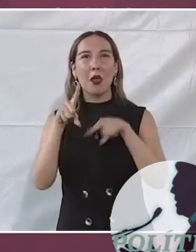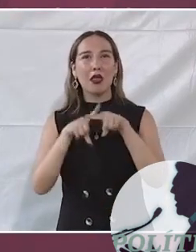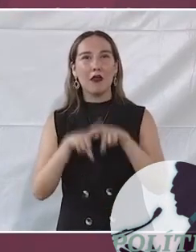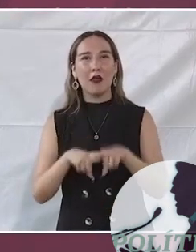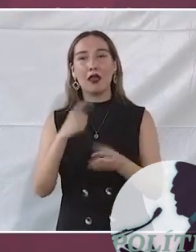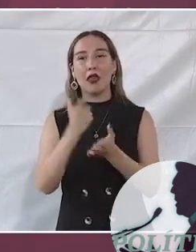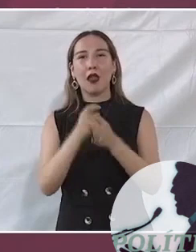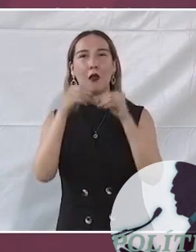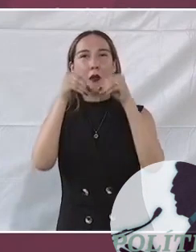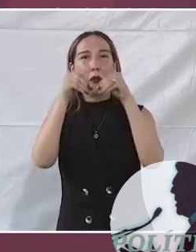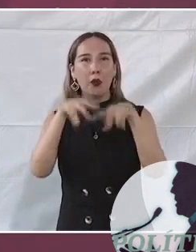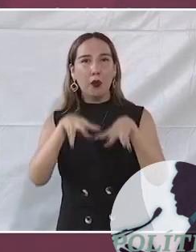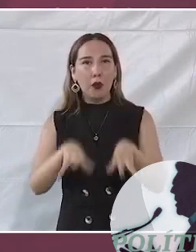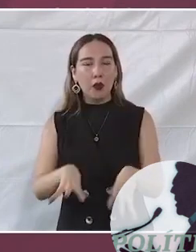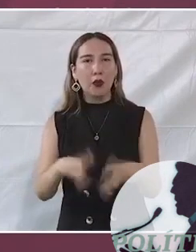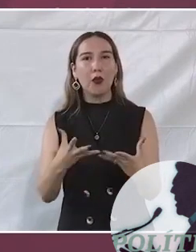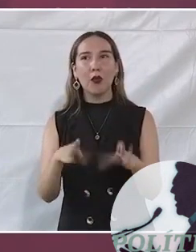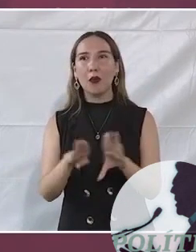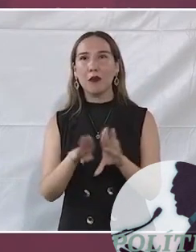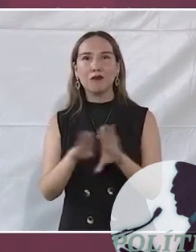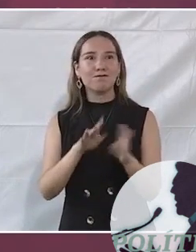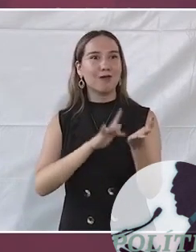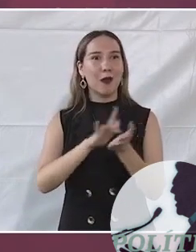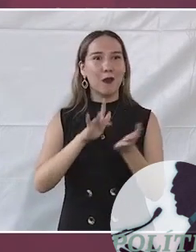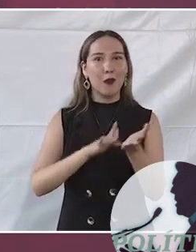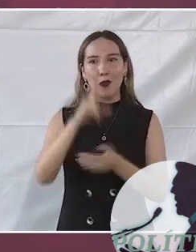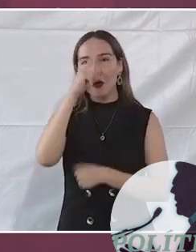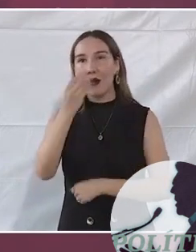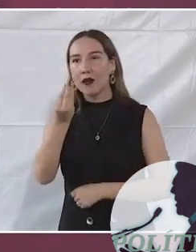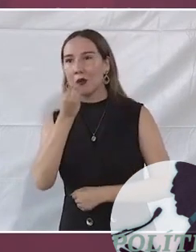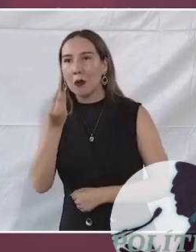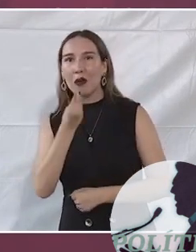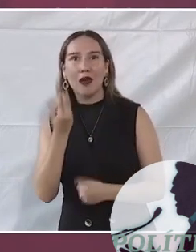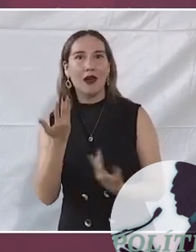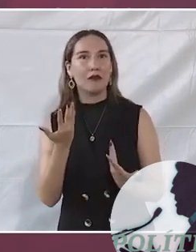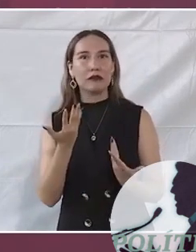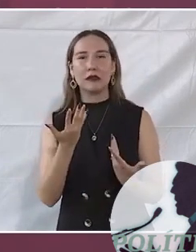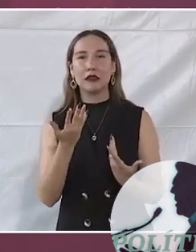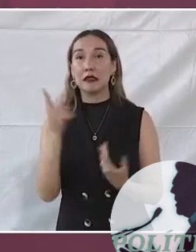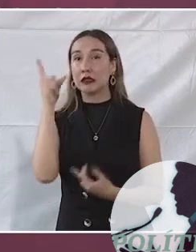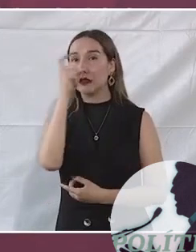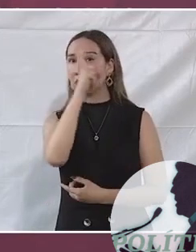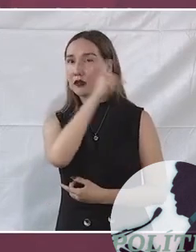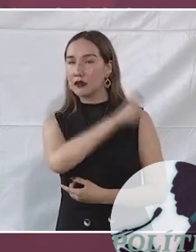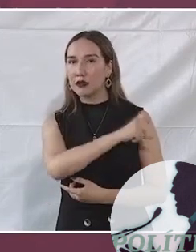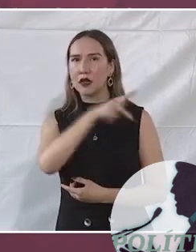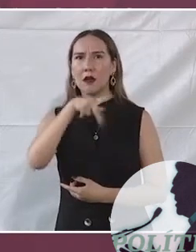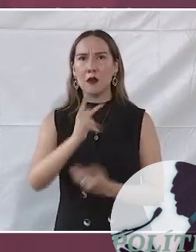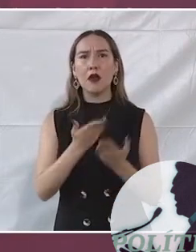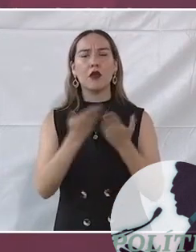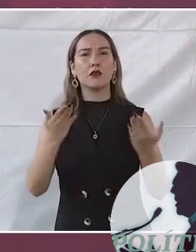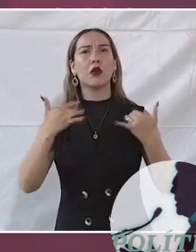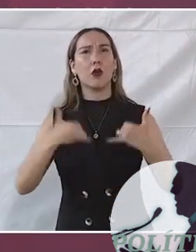No alcanzaba el ingreso, ni siquiera para lo indispensable. Entonces, ya los jóvenes tienen